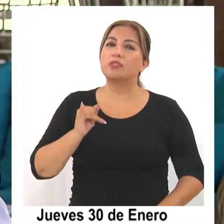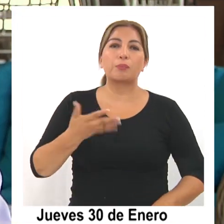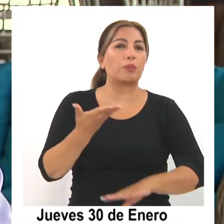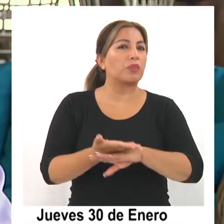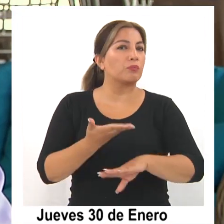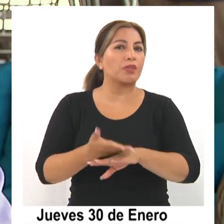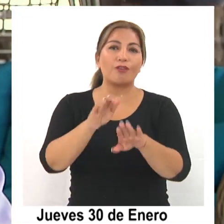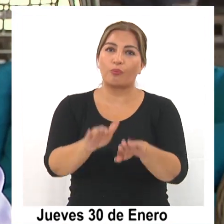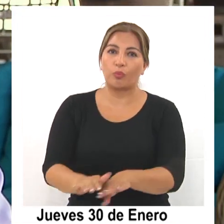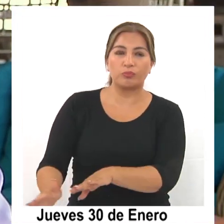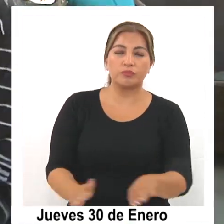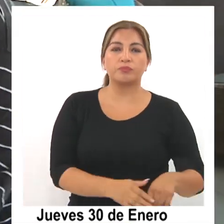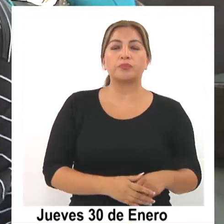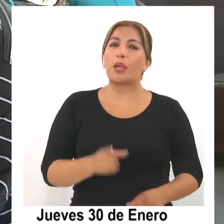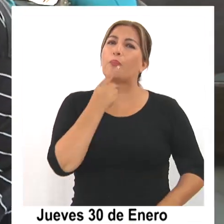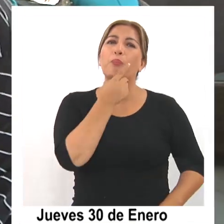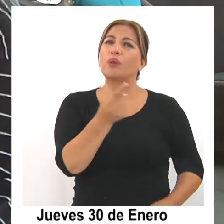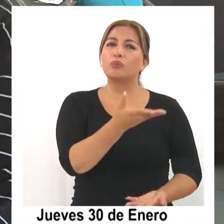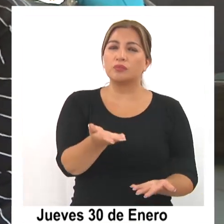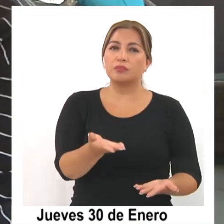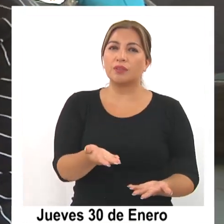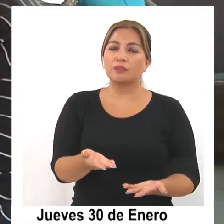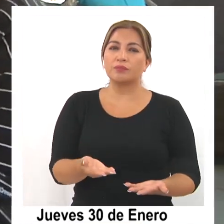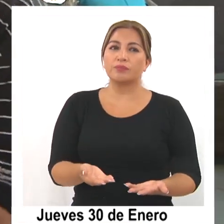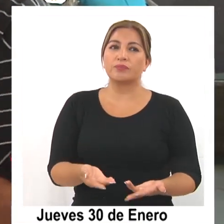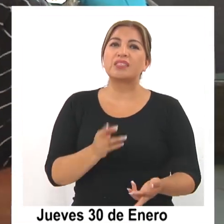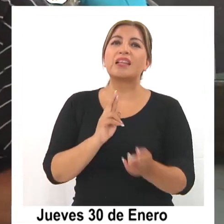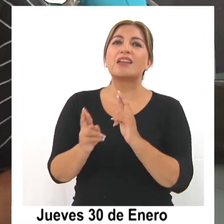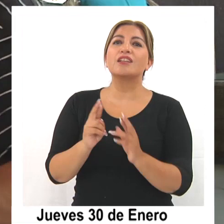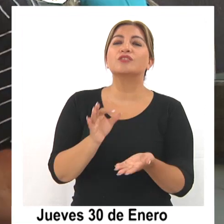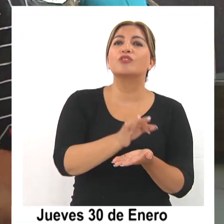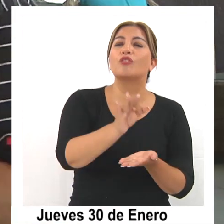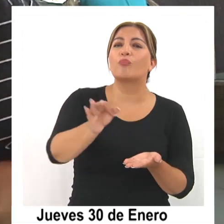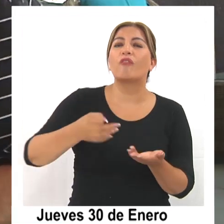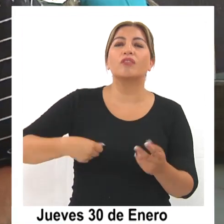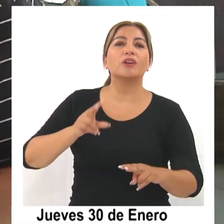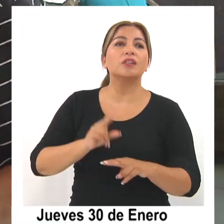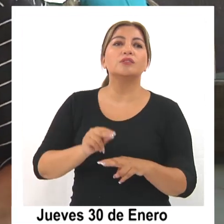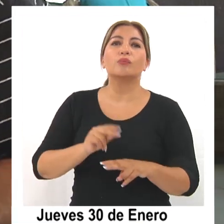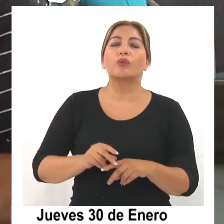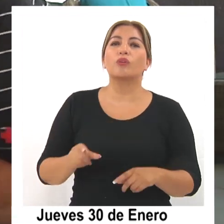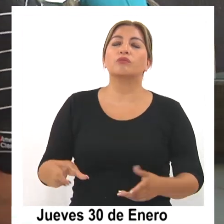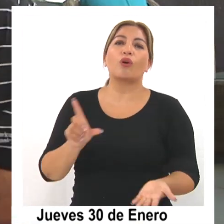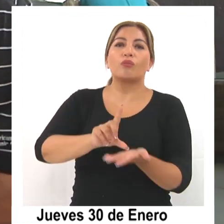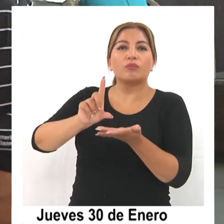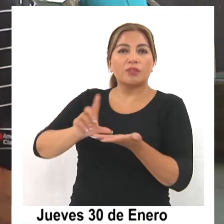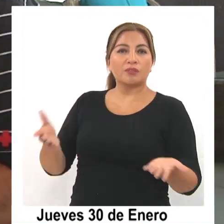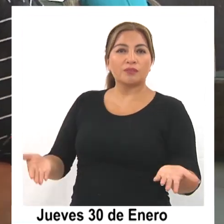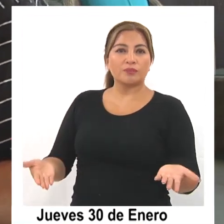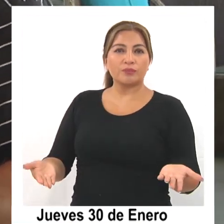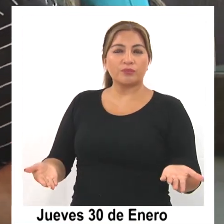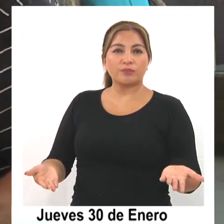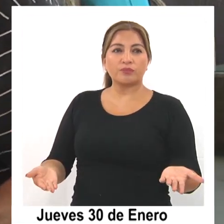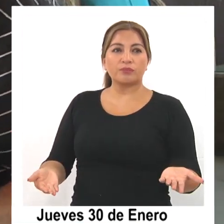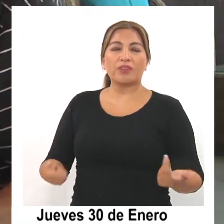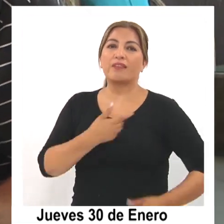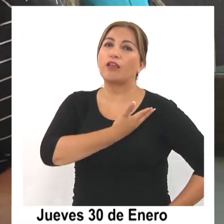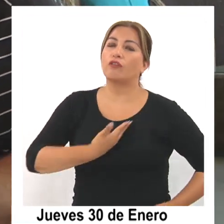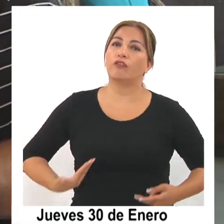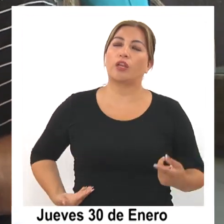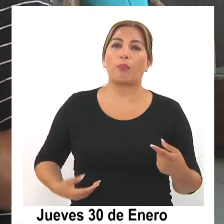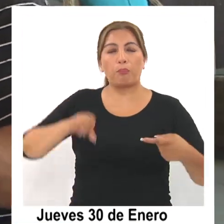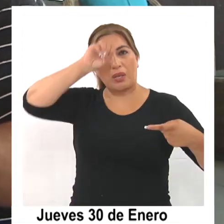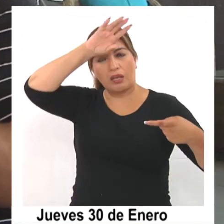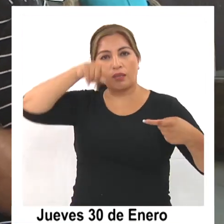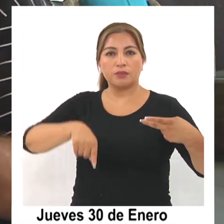transversal ¿Cómo es la relación de los pueblos originarios con sectores también gubernamentales